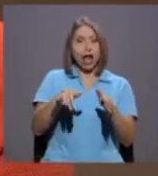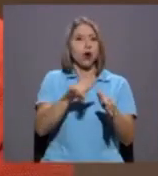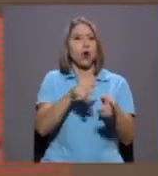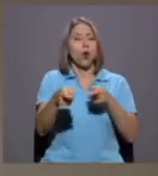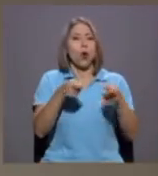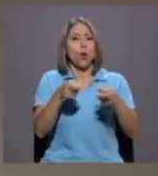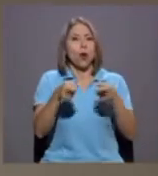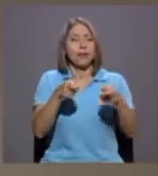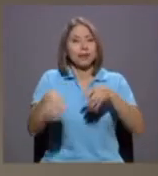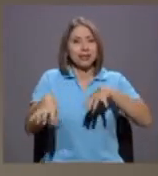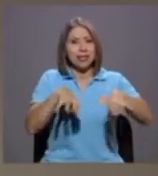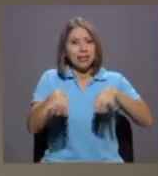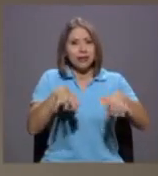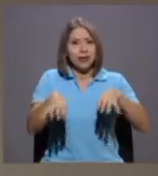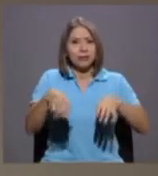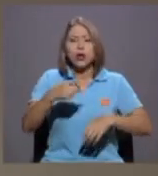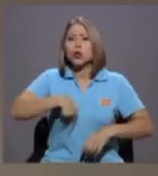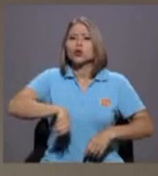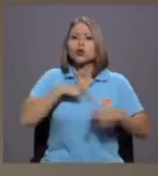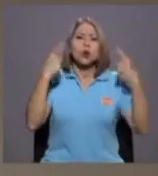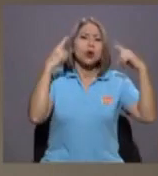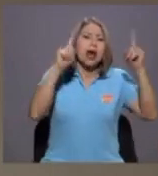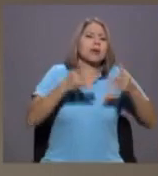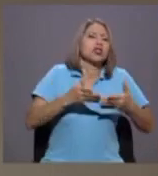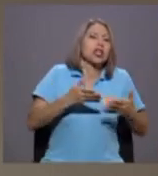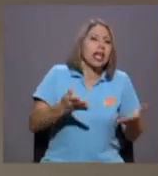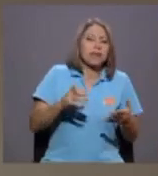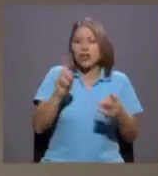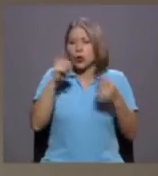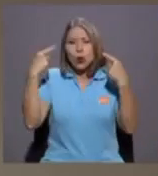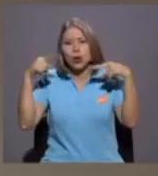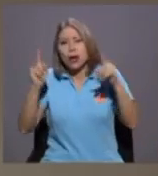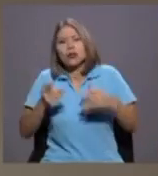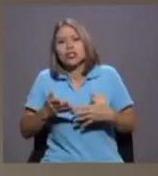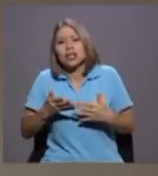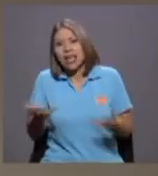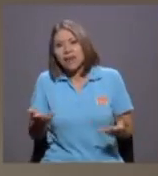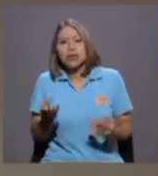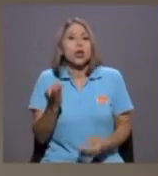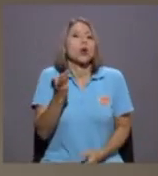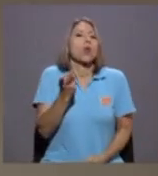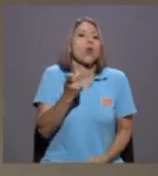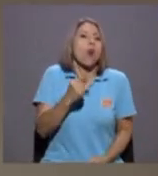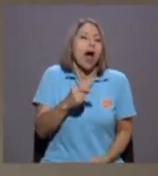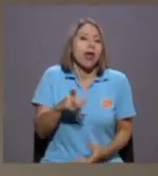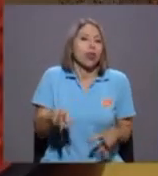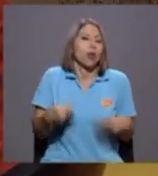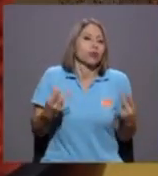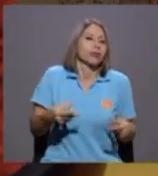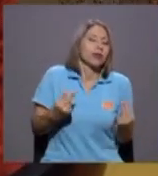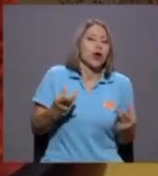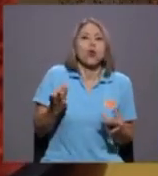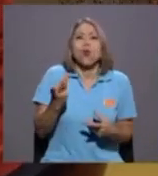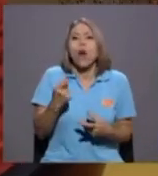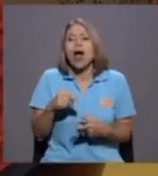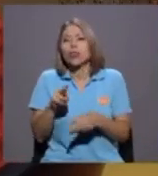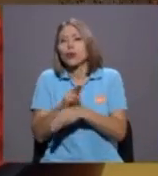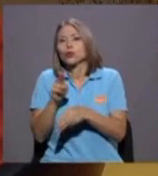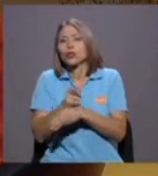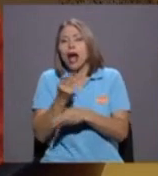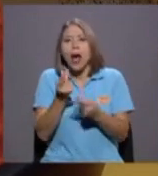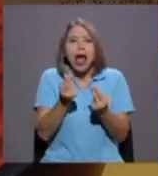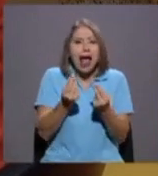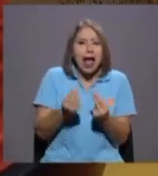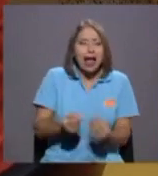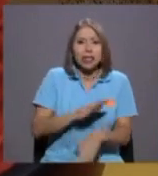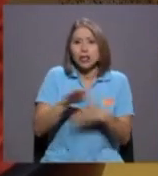activa. ¿Qué cosas logramos? ¿Qué cosas no logramos? ¿Cuánto le costó al país? ¿Cuánto ejecutamos? Todos esos detalles